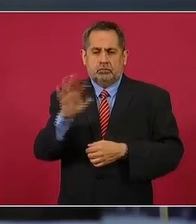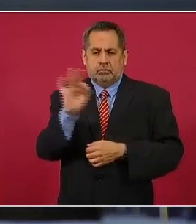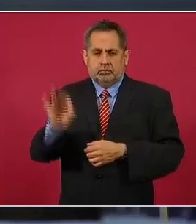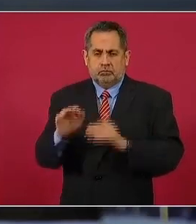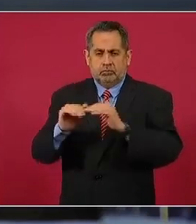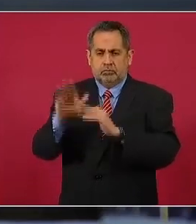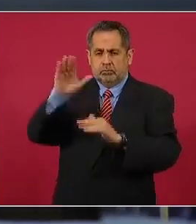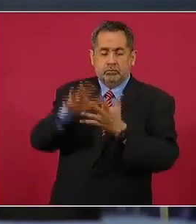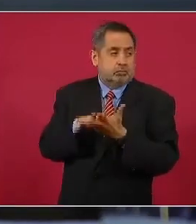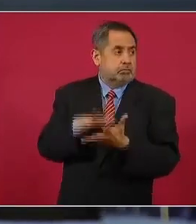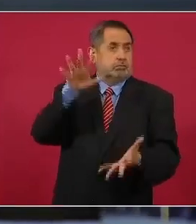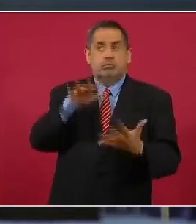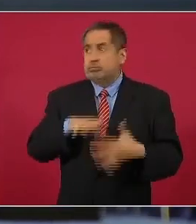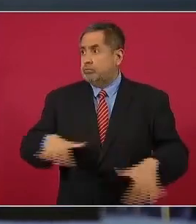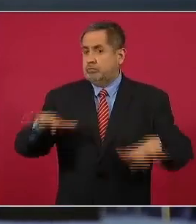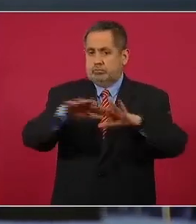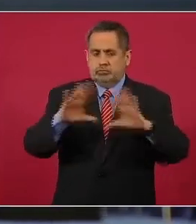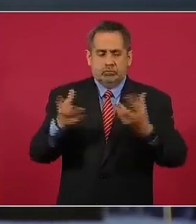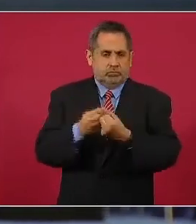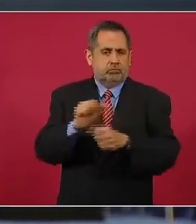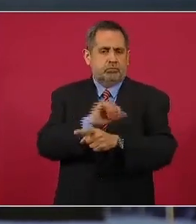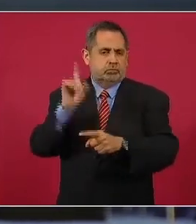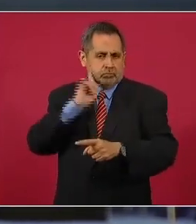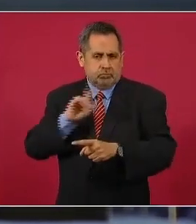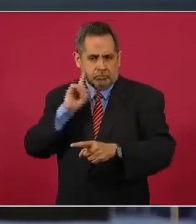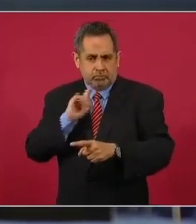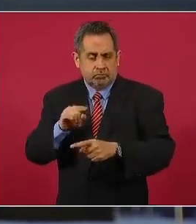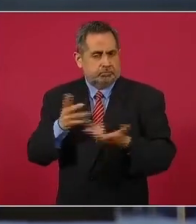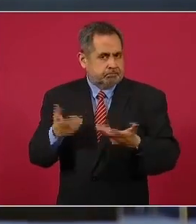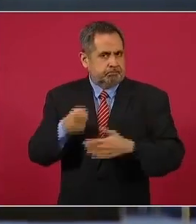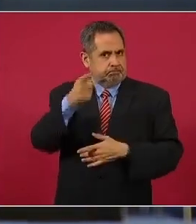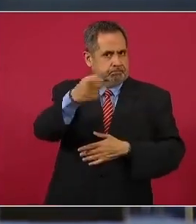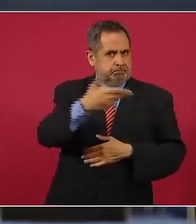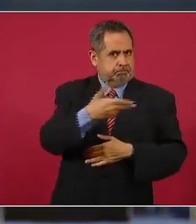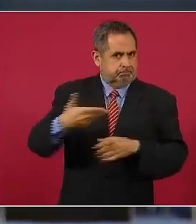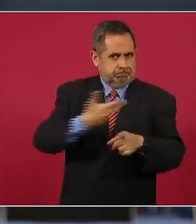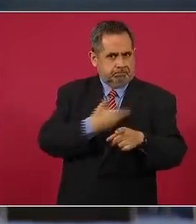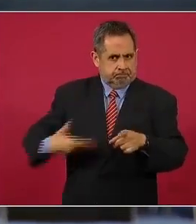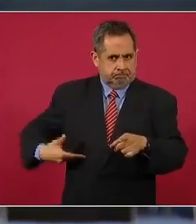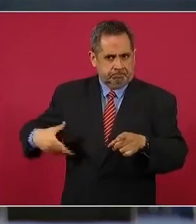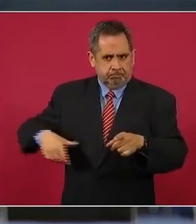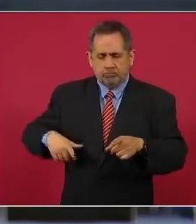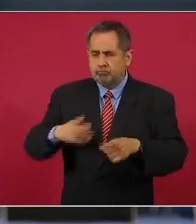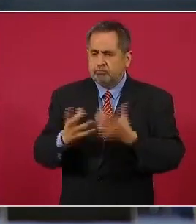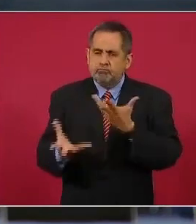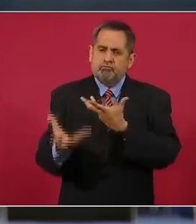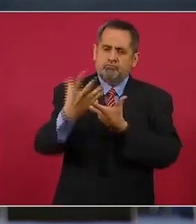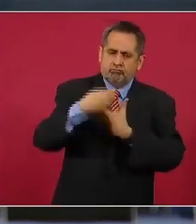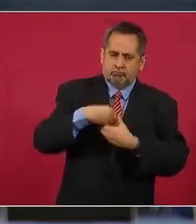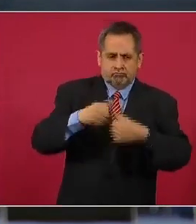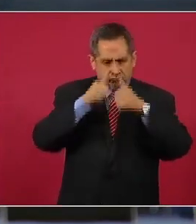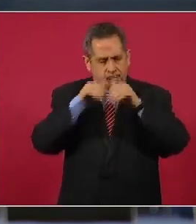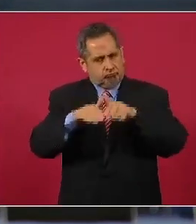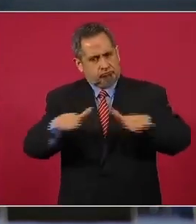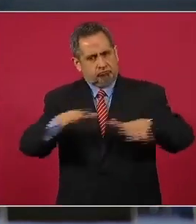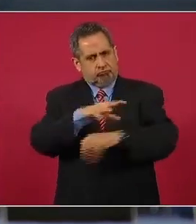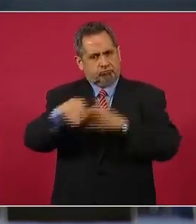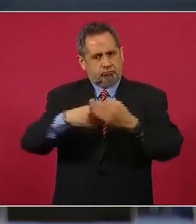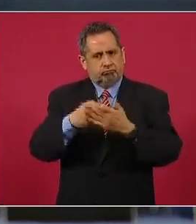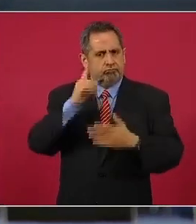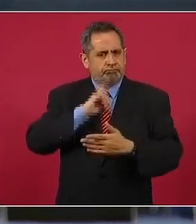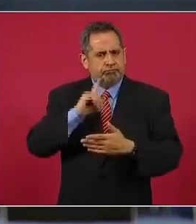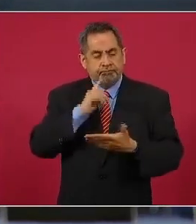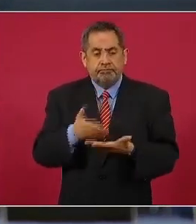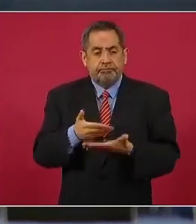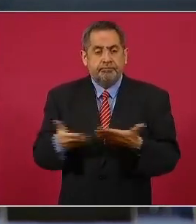52% del total de la población. Su gobierno se ha caracterizado por ser incluyente de las mujeres, donde